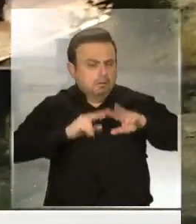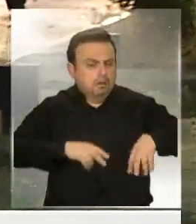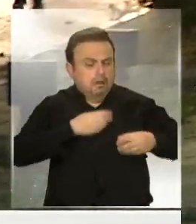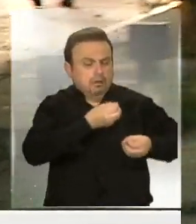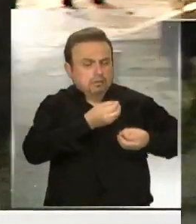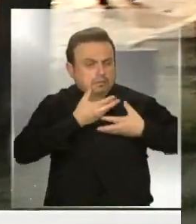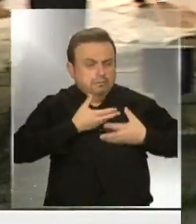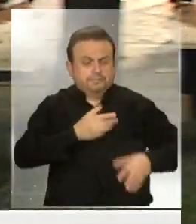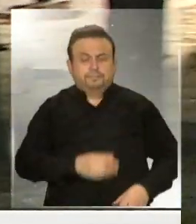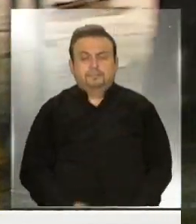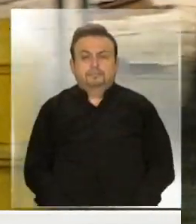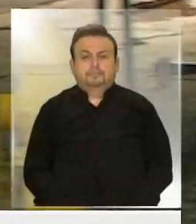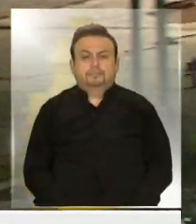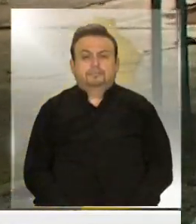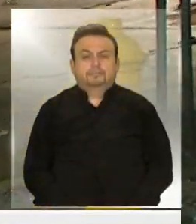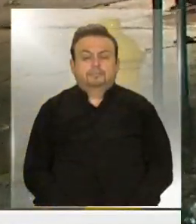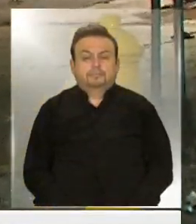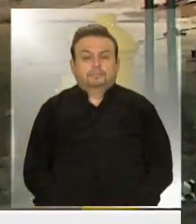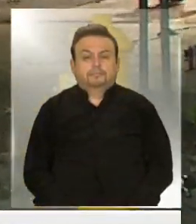las declaraciones.